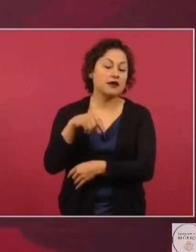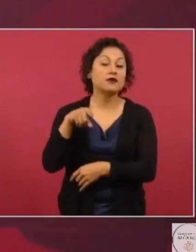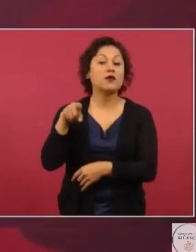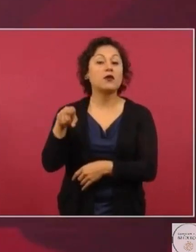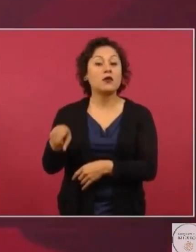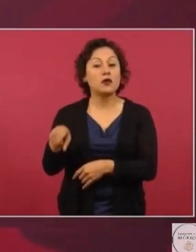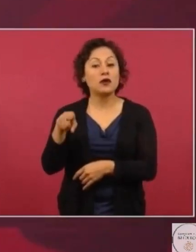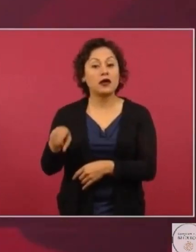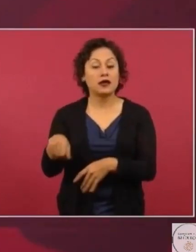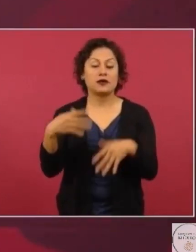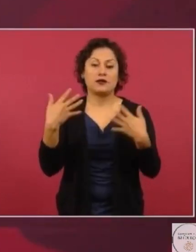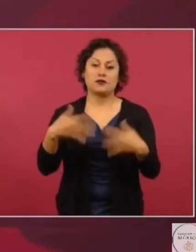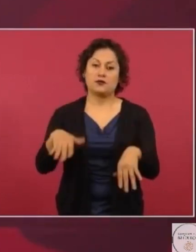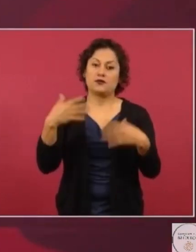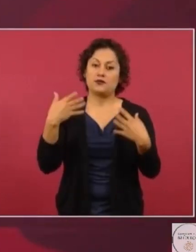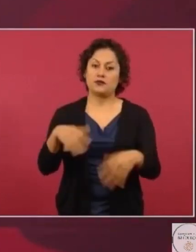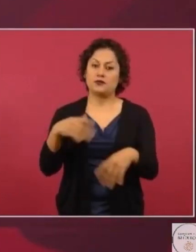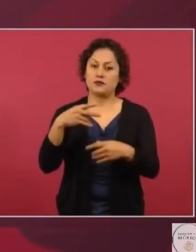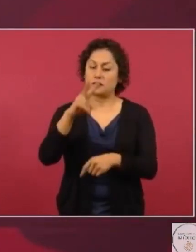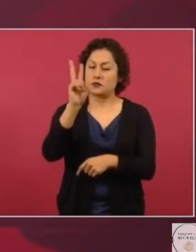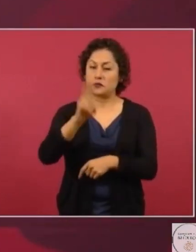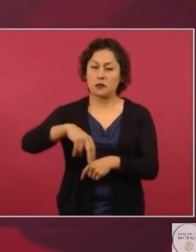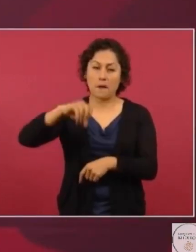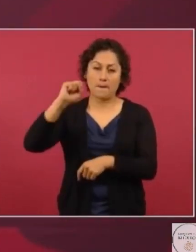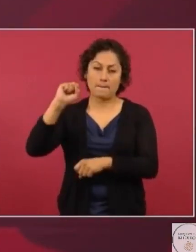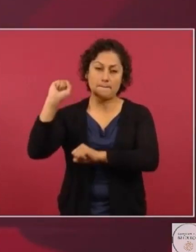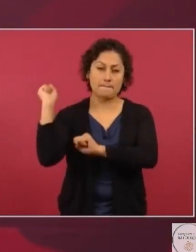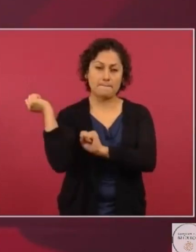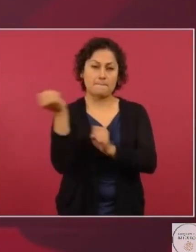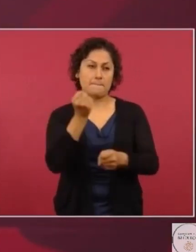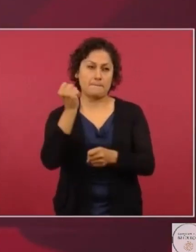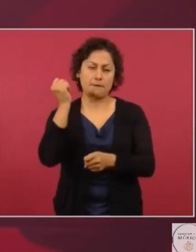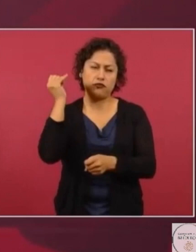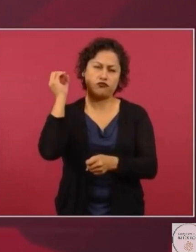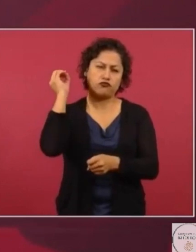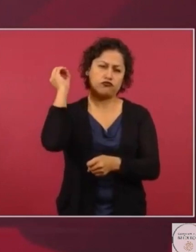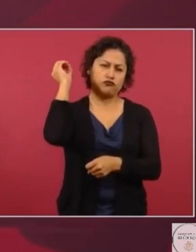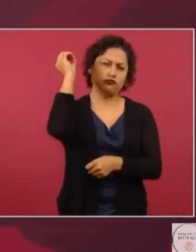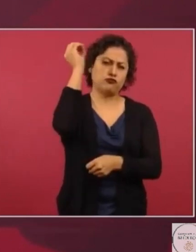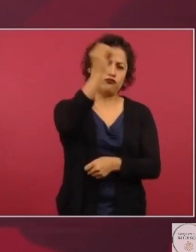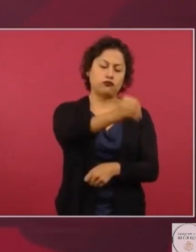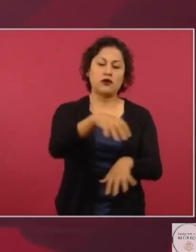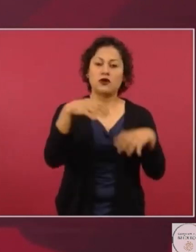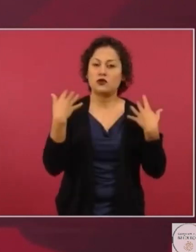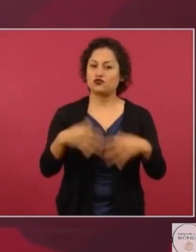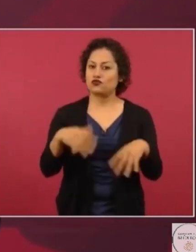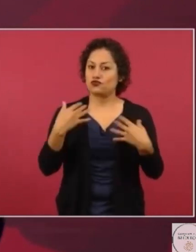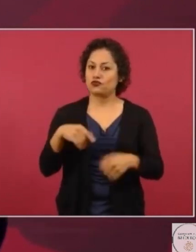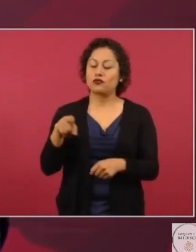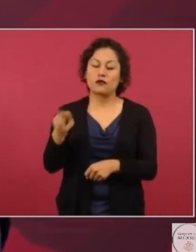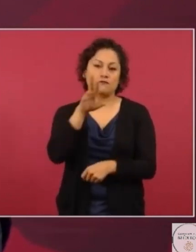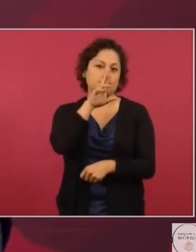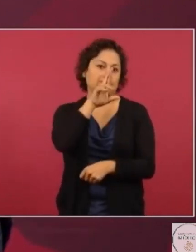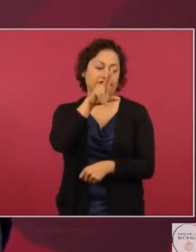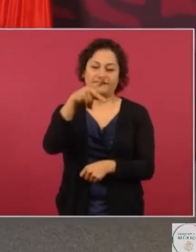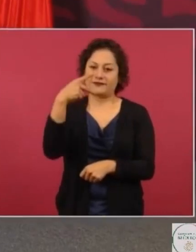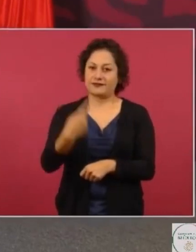ha dado en Grandes Ligas como pelotero mexicano.